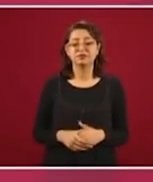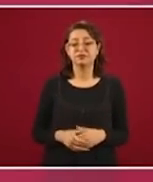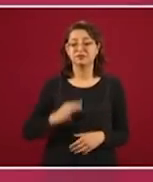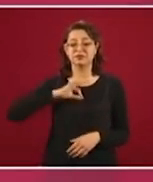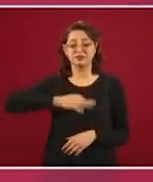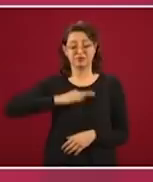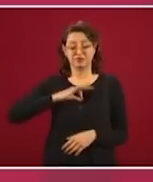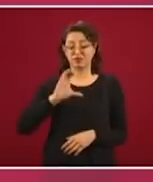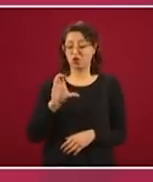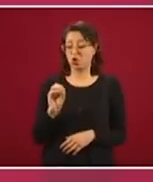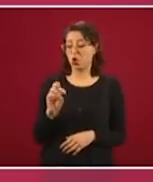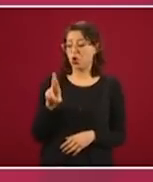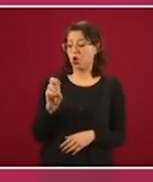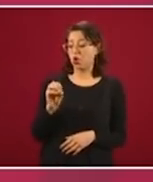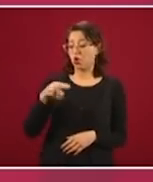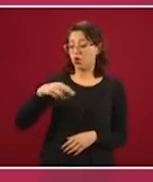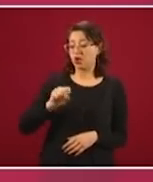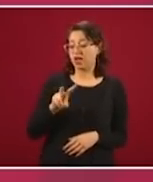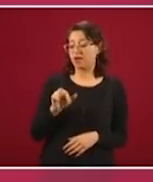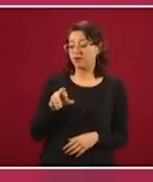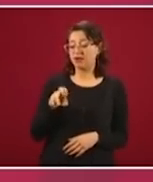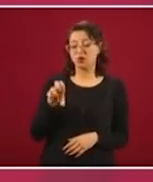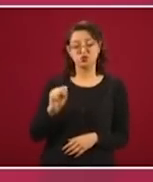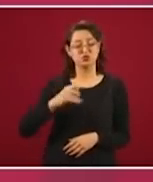coronavirus, ¿eh?